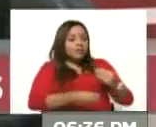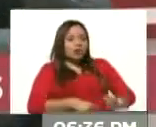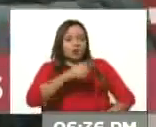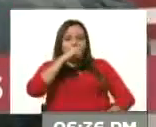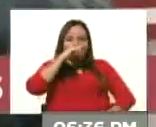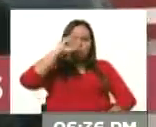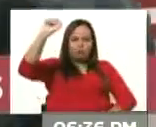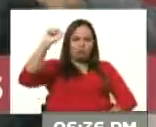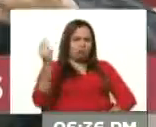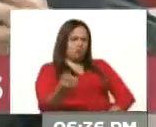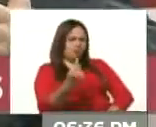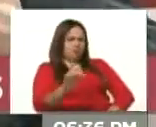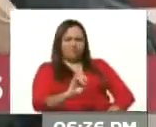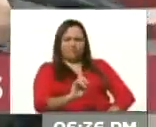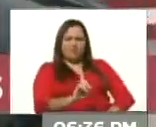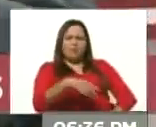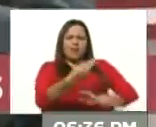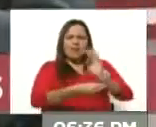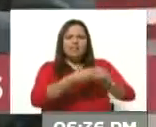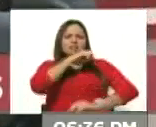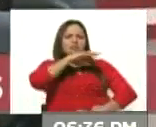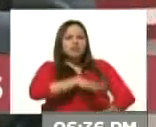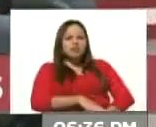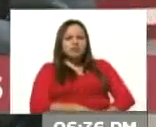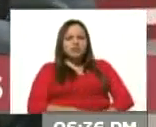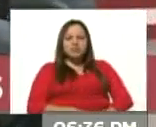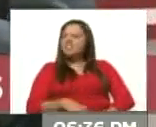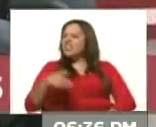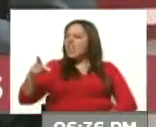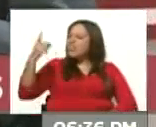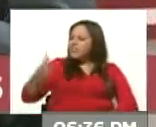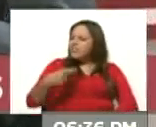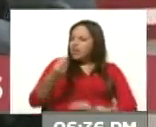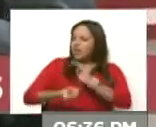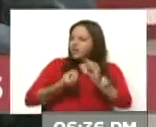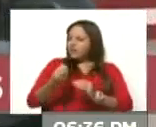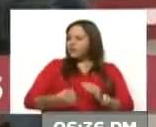es suficiente para construir una ética estaría suficiente